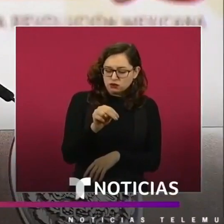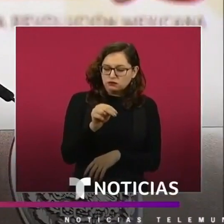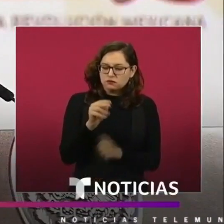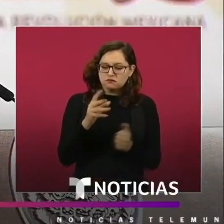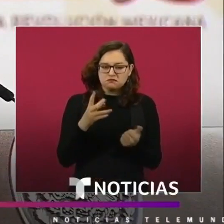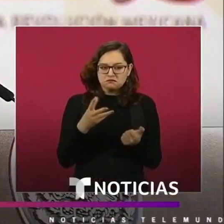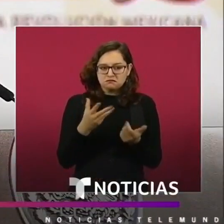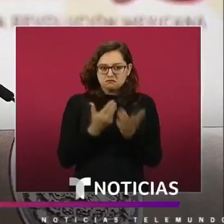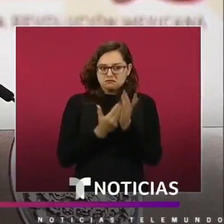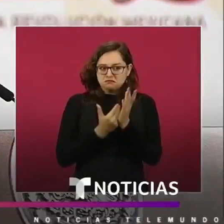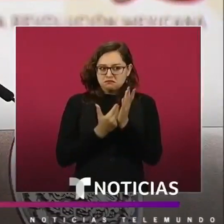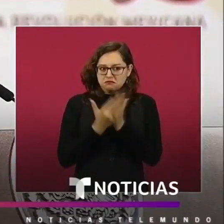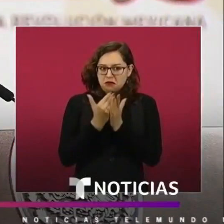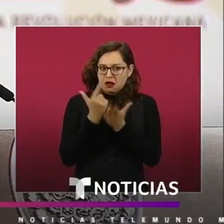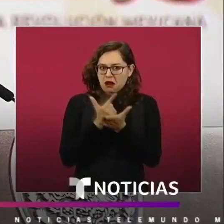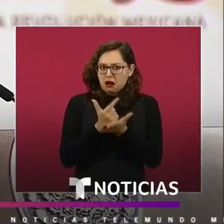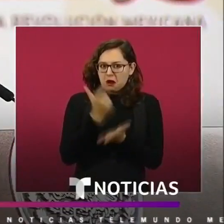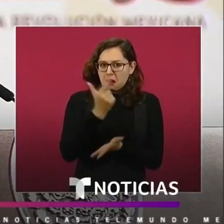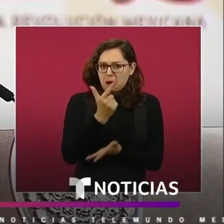misma